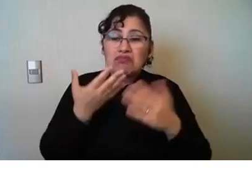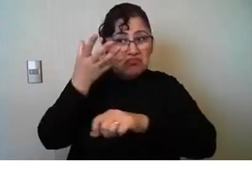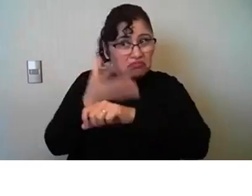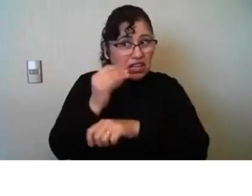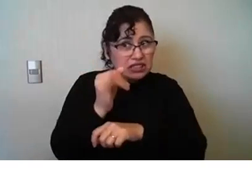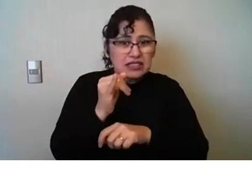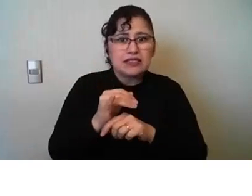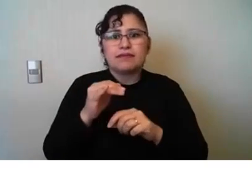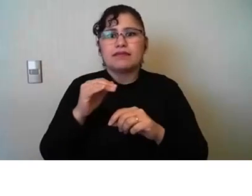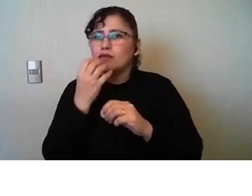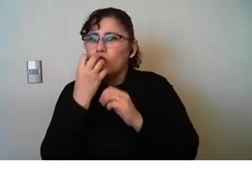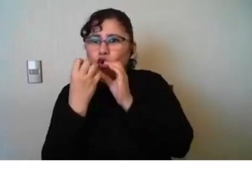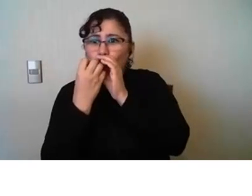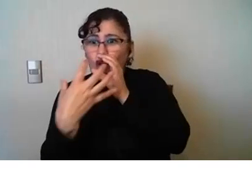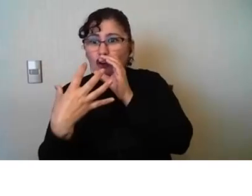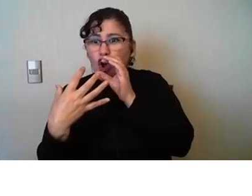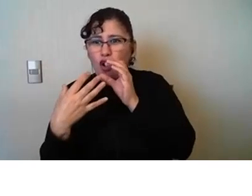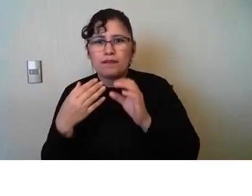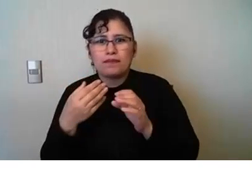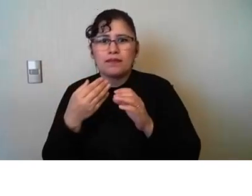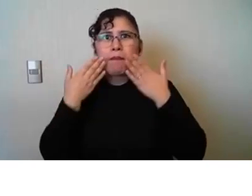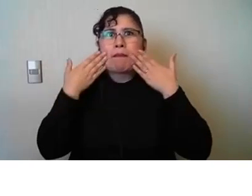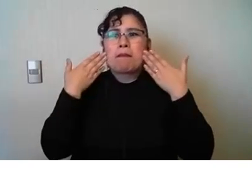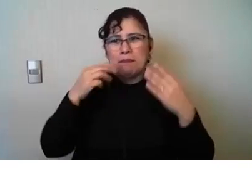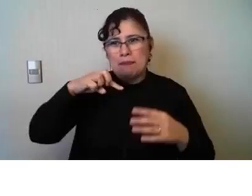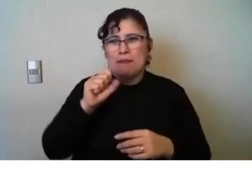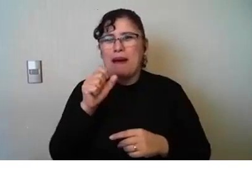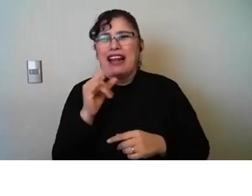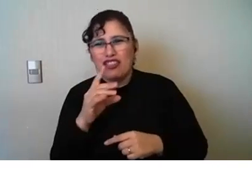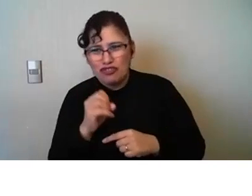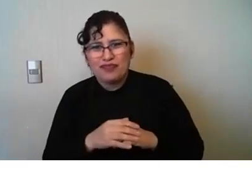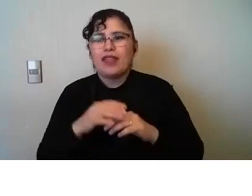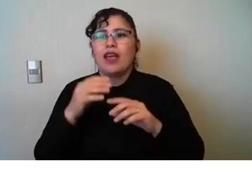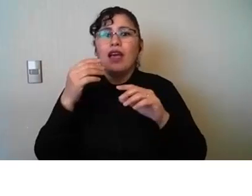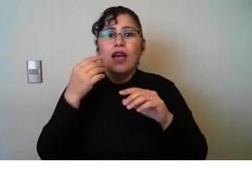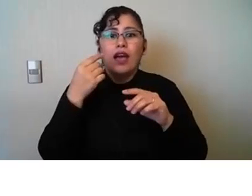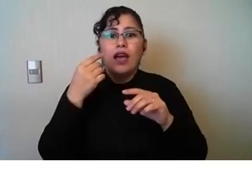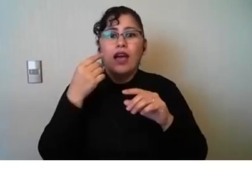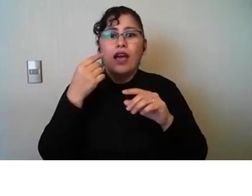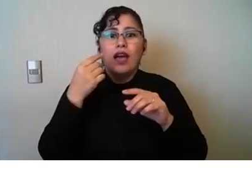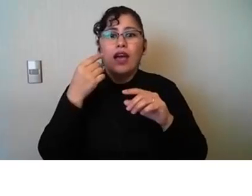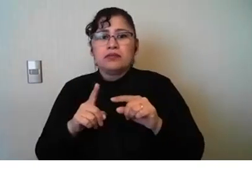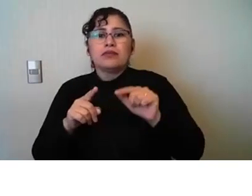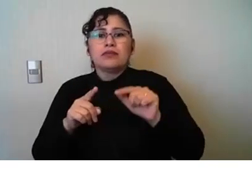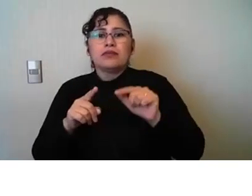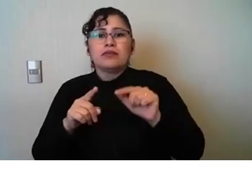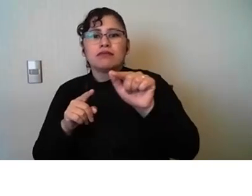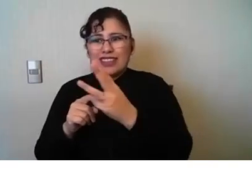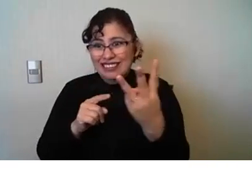los globos pálidos, tanto medial como lateral. Todo esto, las tres